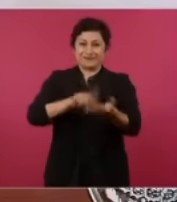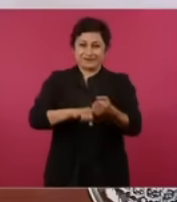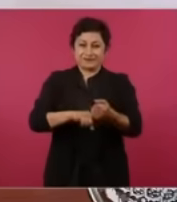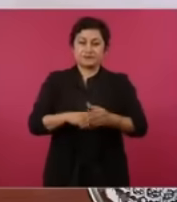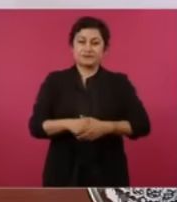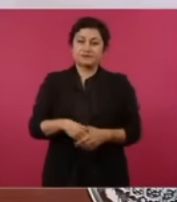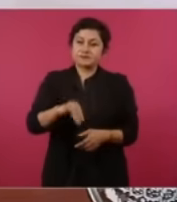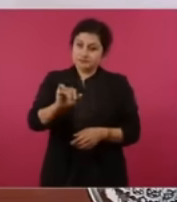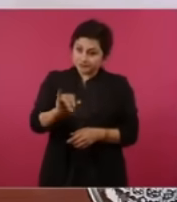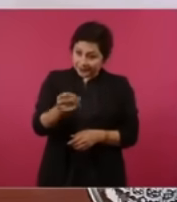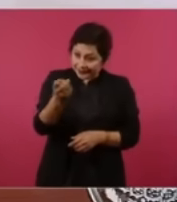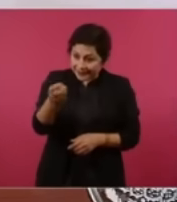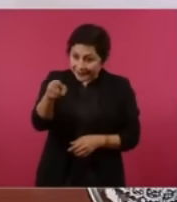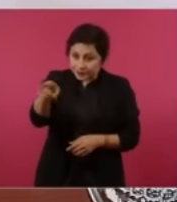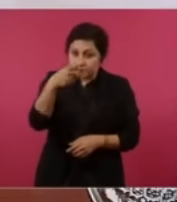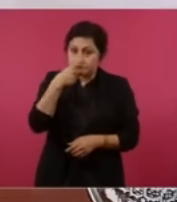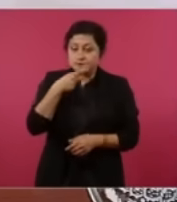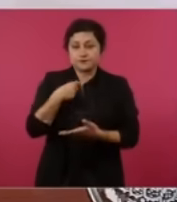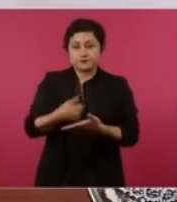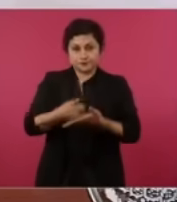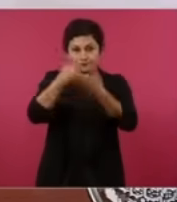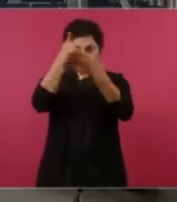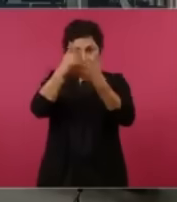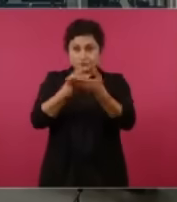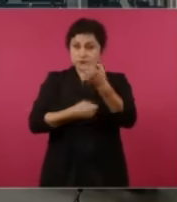Eso, ayúdenme.